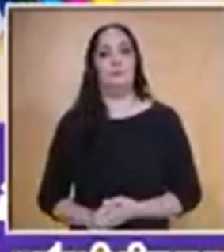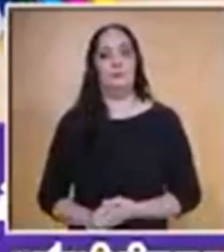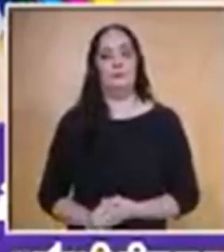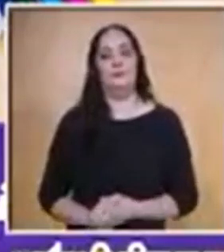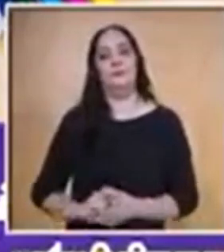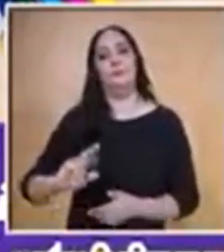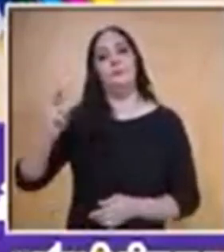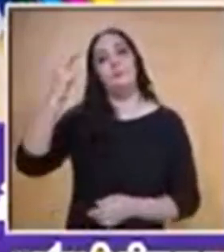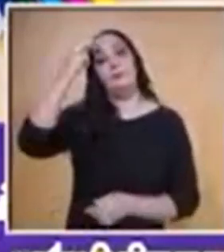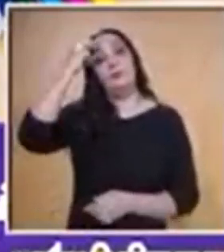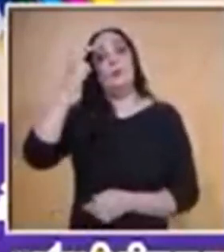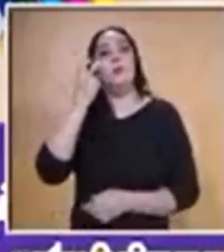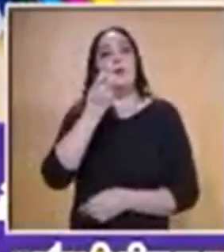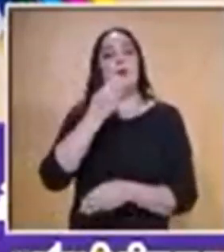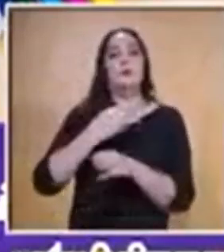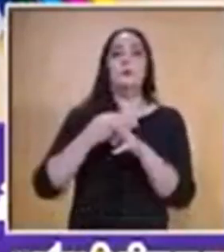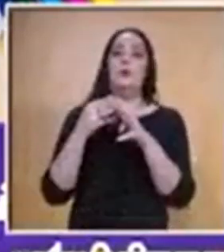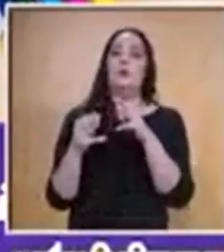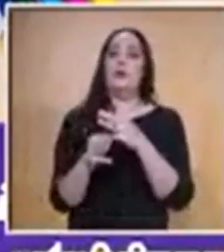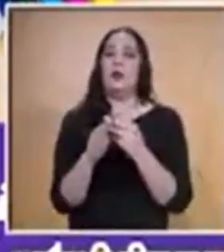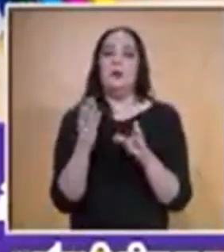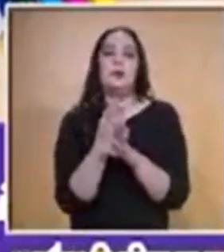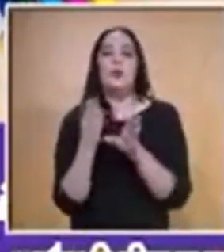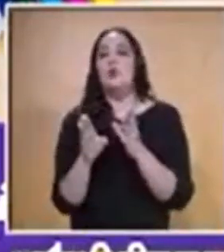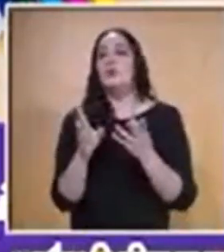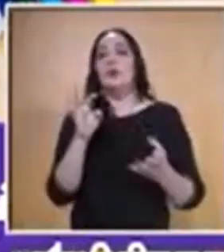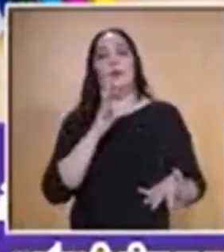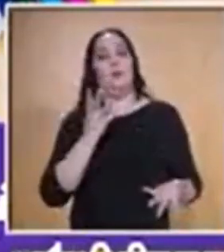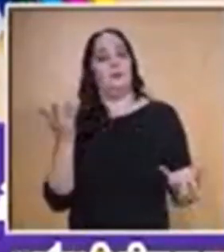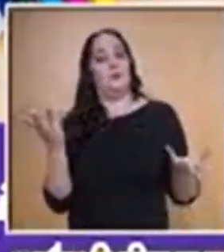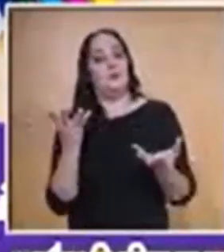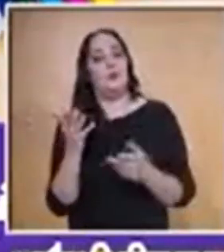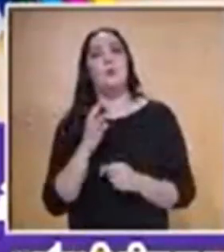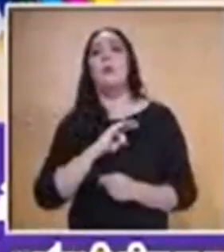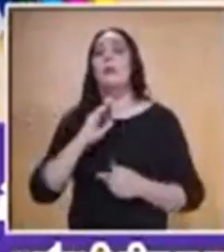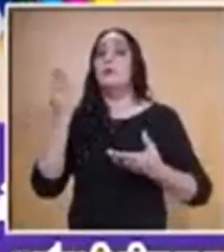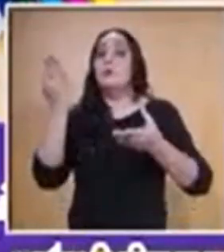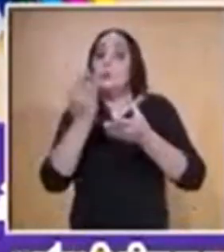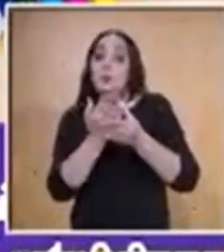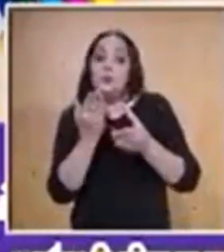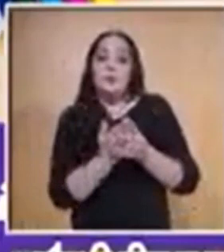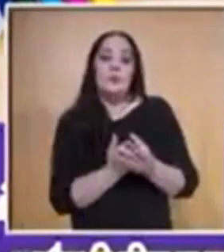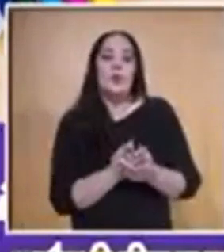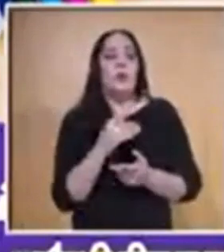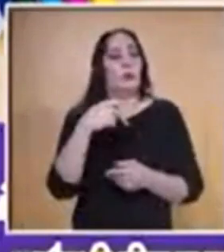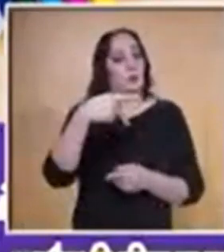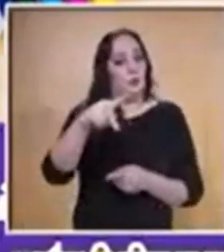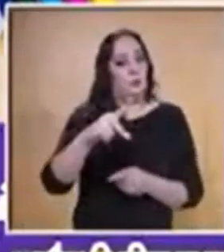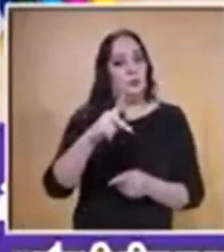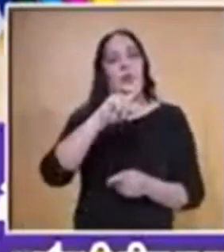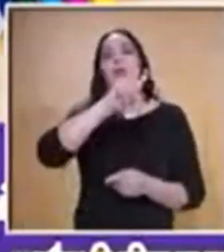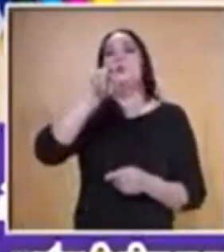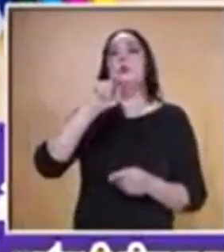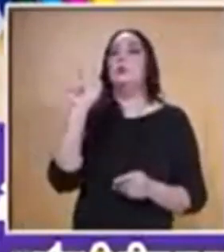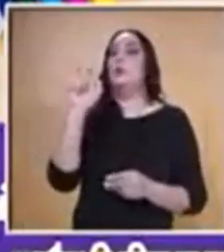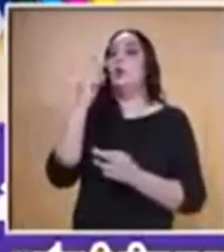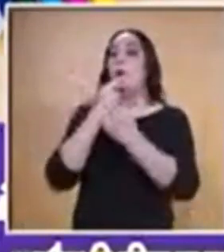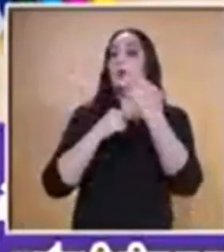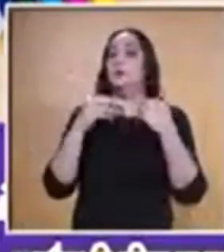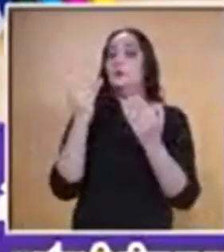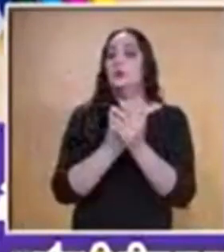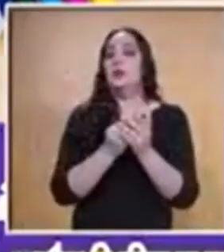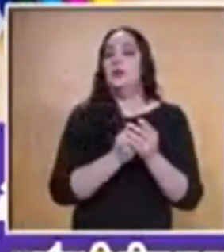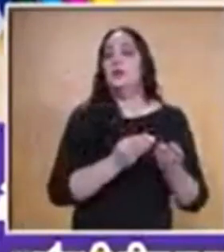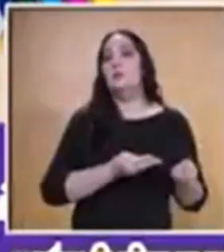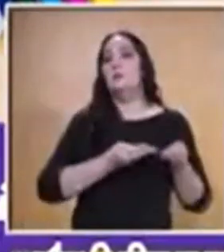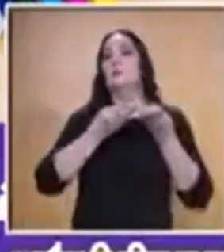Recuerda que estos materiales, los productos que hagamos con estos materiales se van a ir a tu carpeta de evidencias, que posteriormente se la vas a entregar a tus maestros cuando